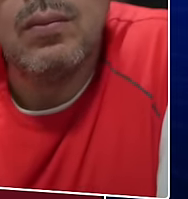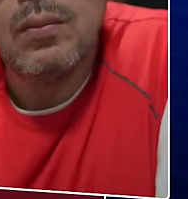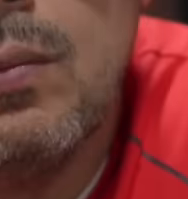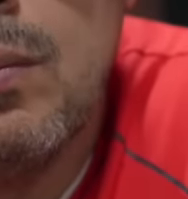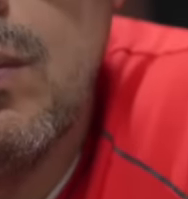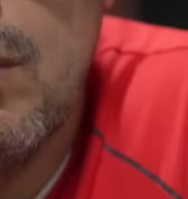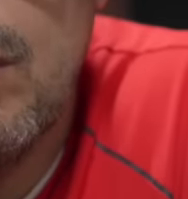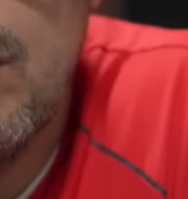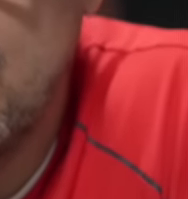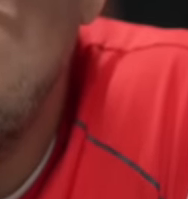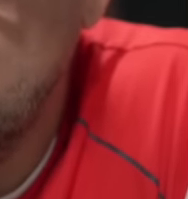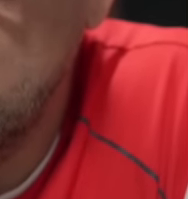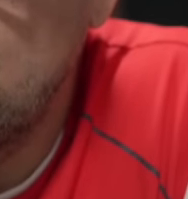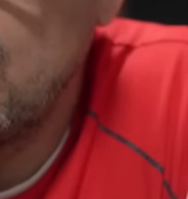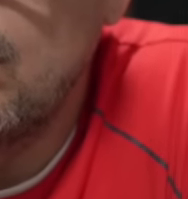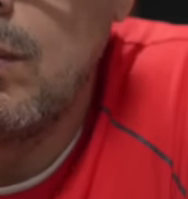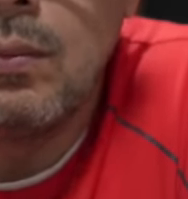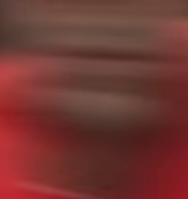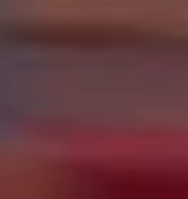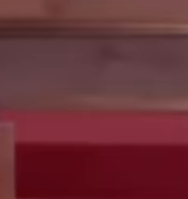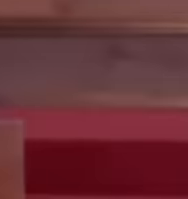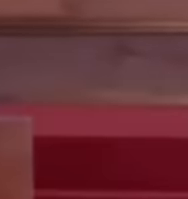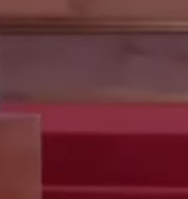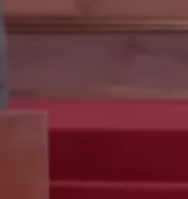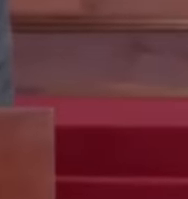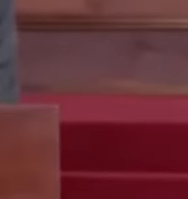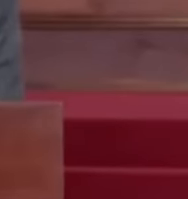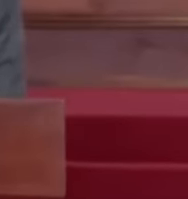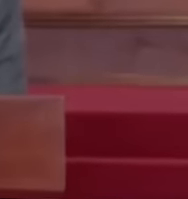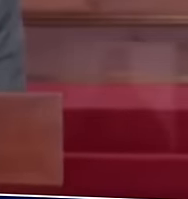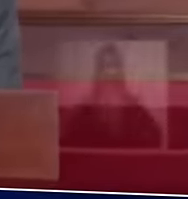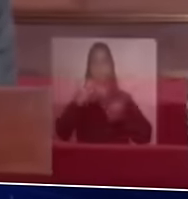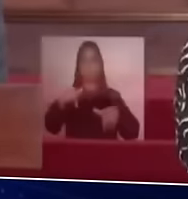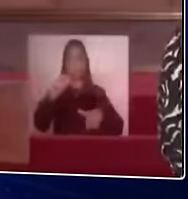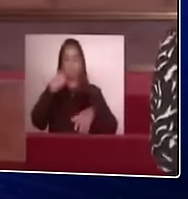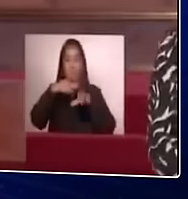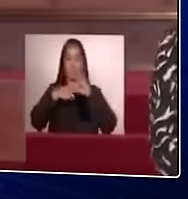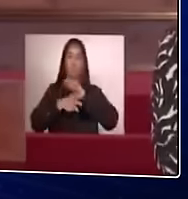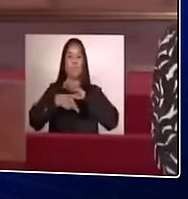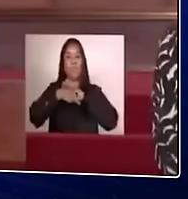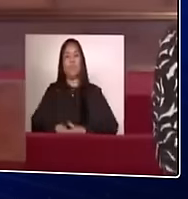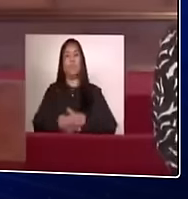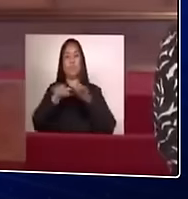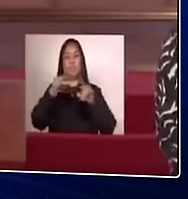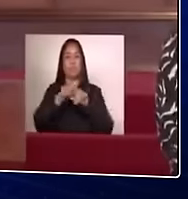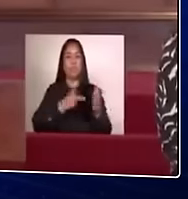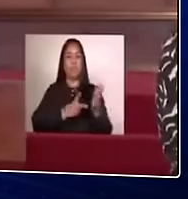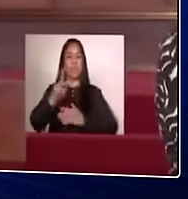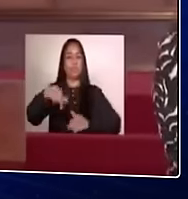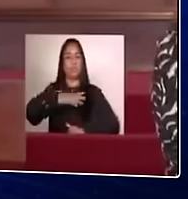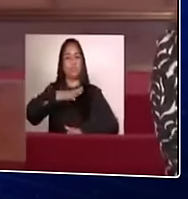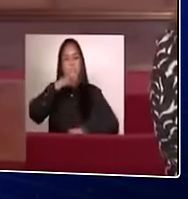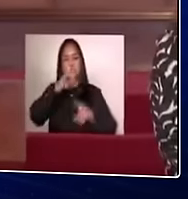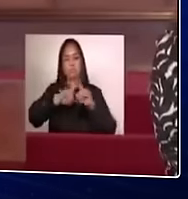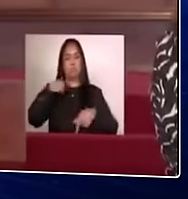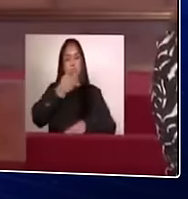moderna nuestro gobierno condena rotundamente la represión y violencia que ha desatado el gobierno